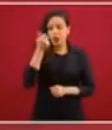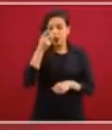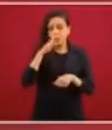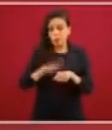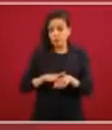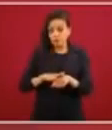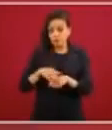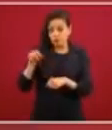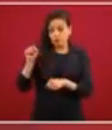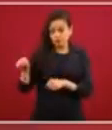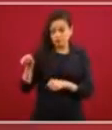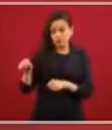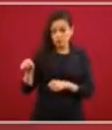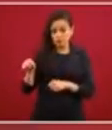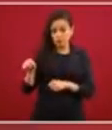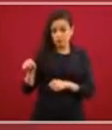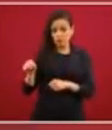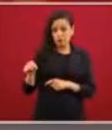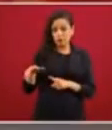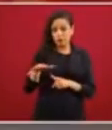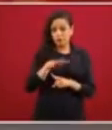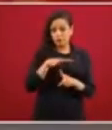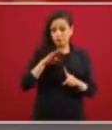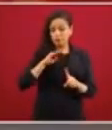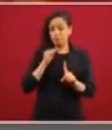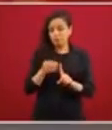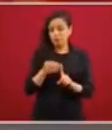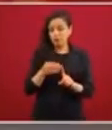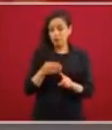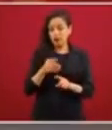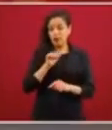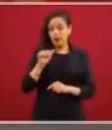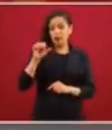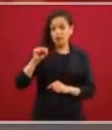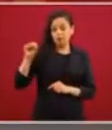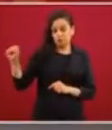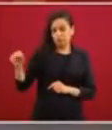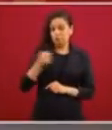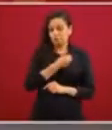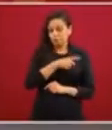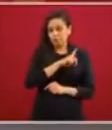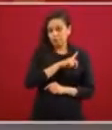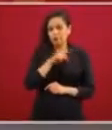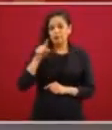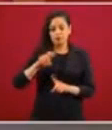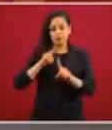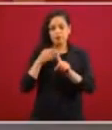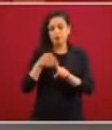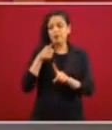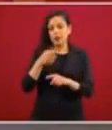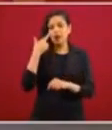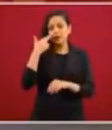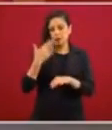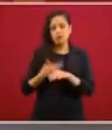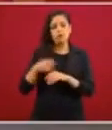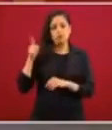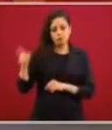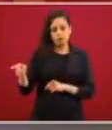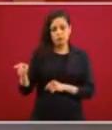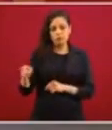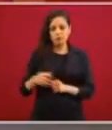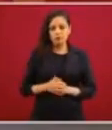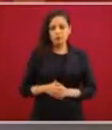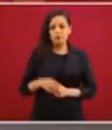administrativa sectorizada a la Secretaría de Salud que se encarga de esto. Y esto lo da en términos